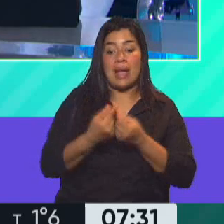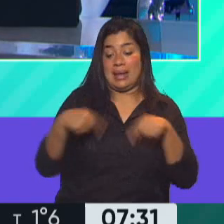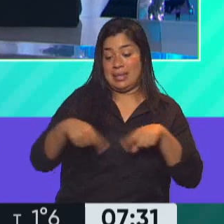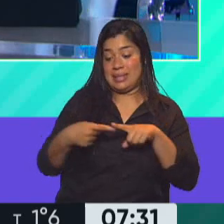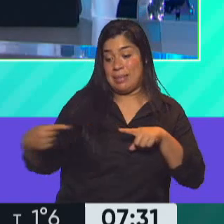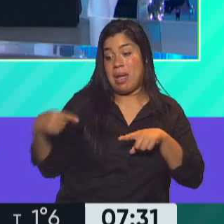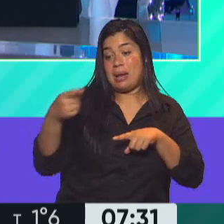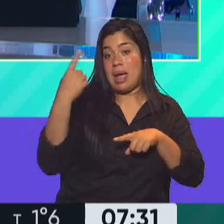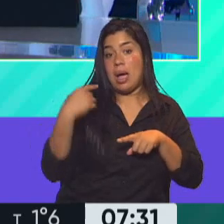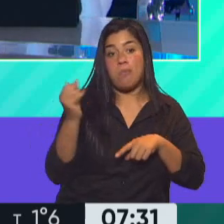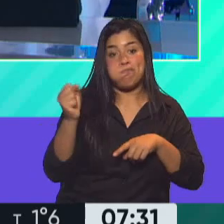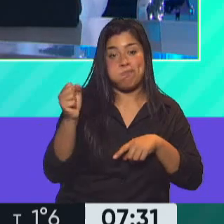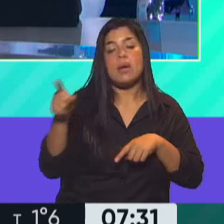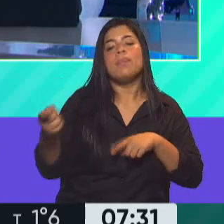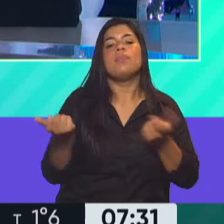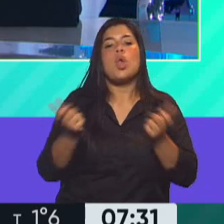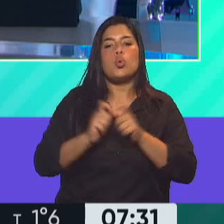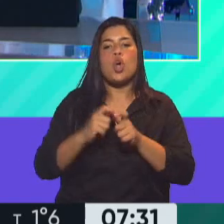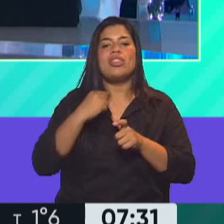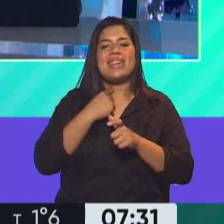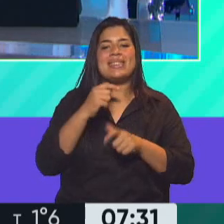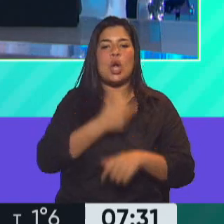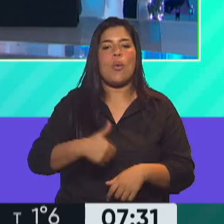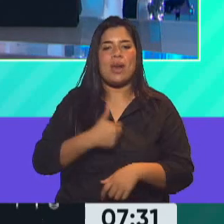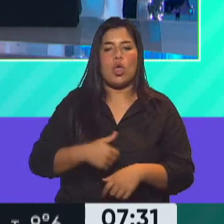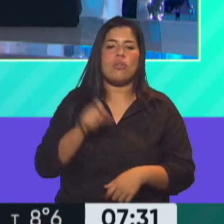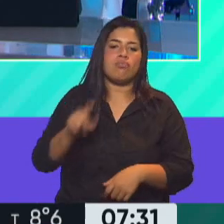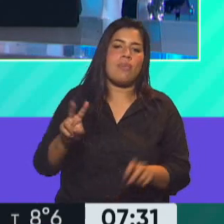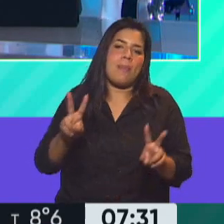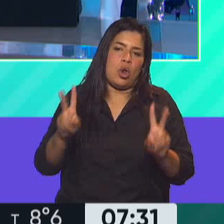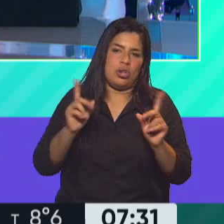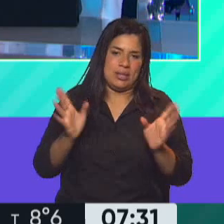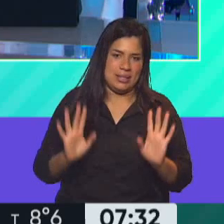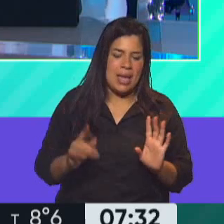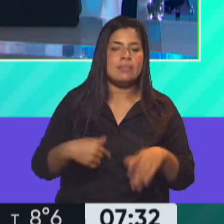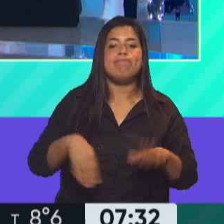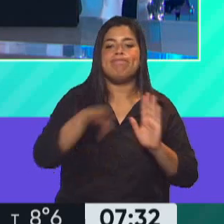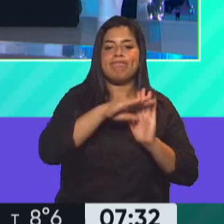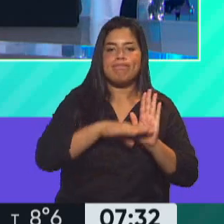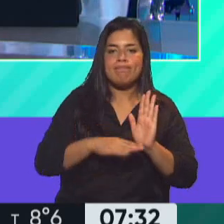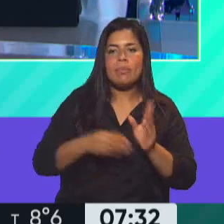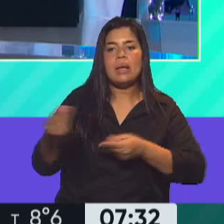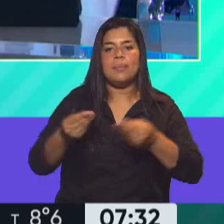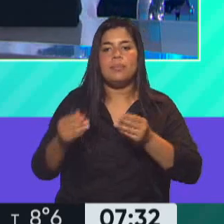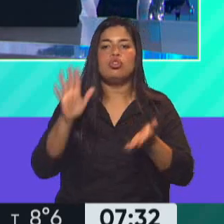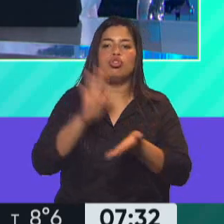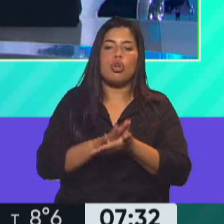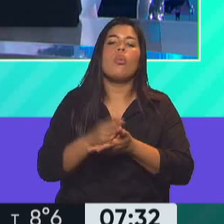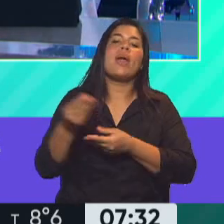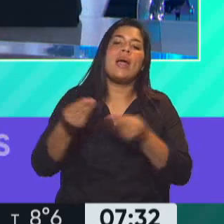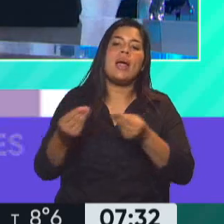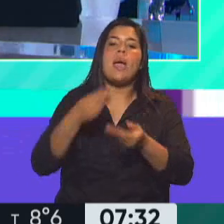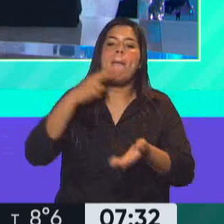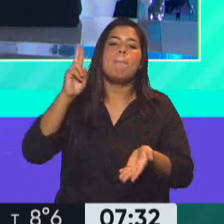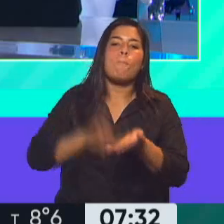justicialistas. El consenso fiscal lo que establece son lineamientos básicos precisamente sobre la política fiscal a nivel nacional. Ustedes saben que hay impuestos